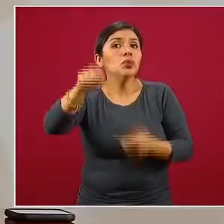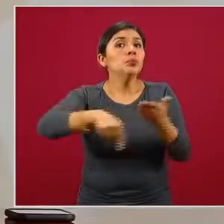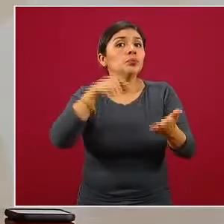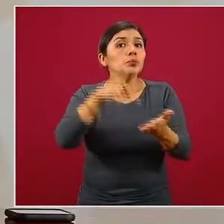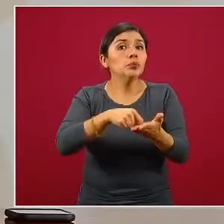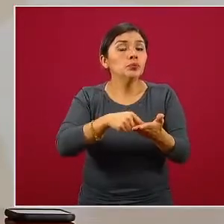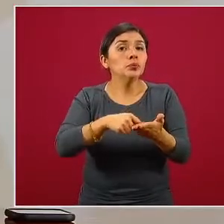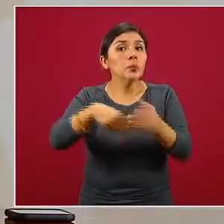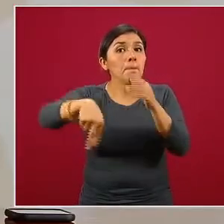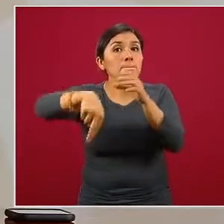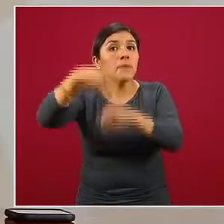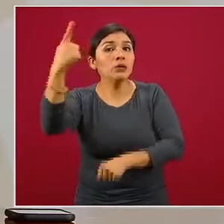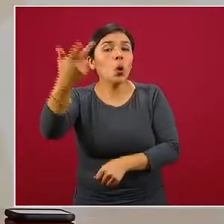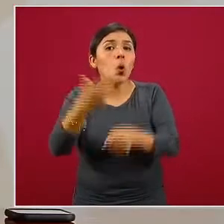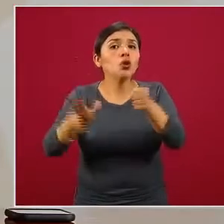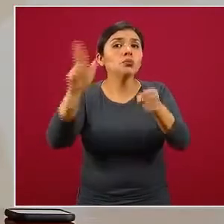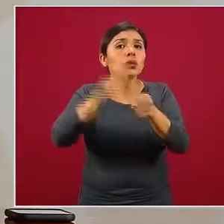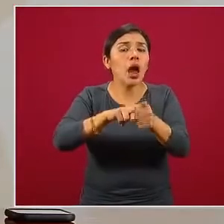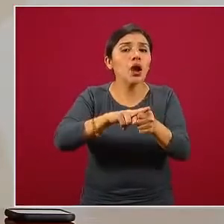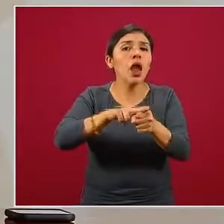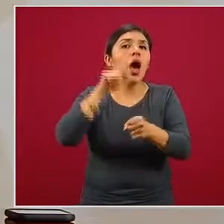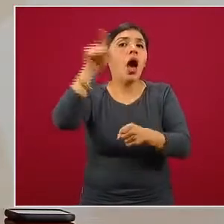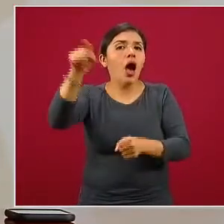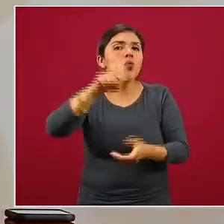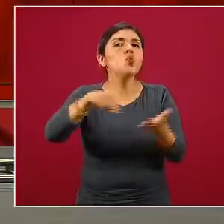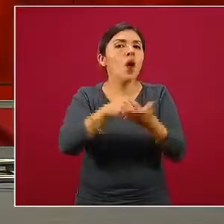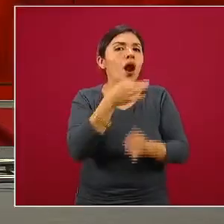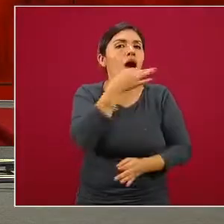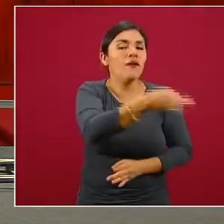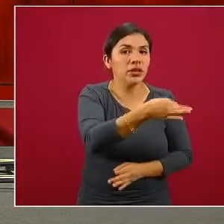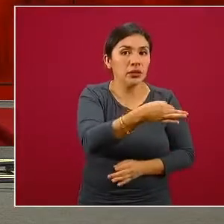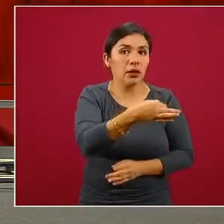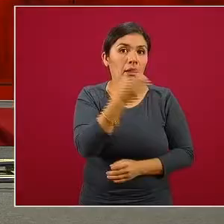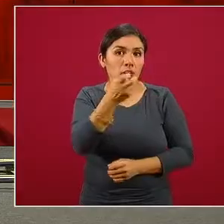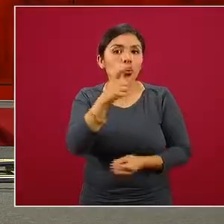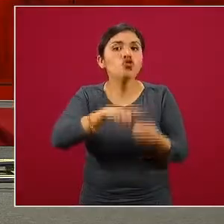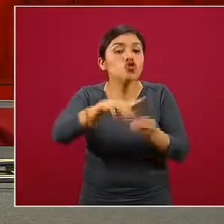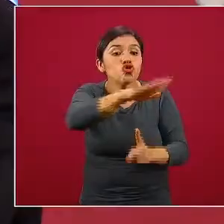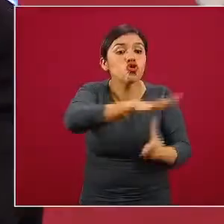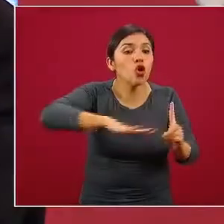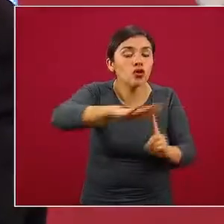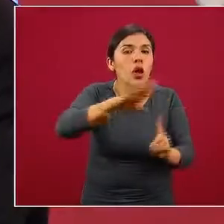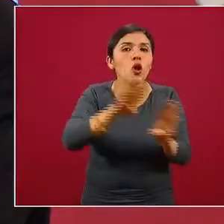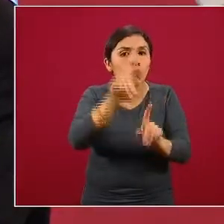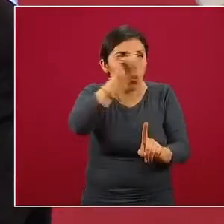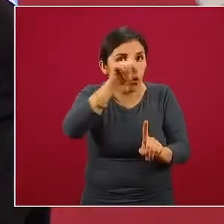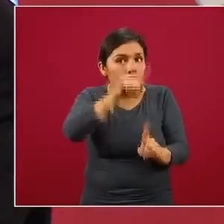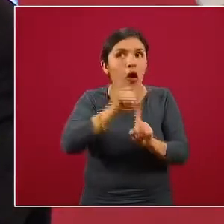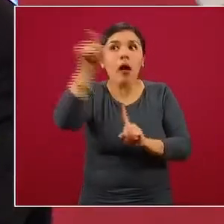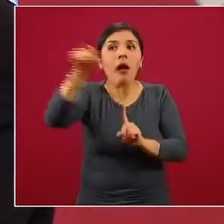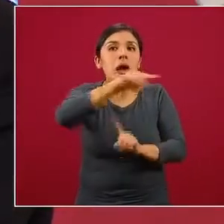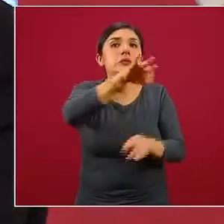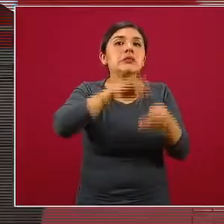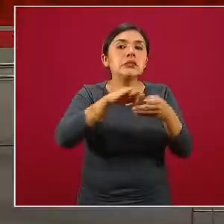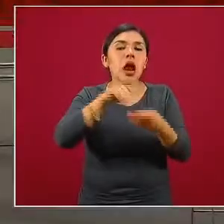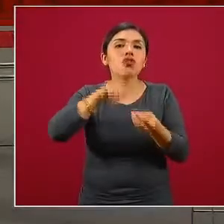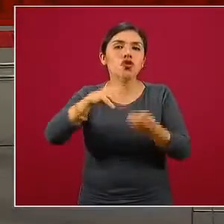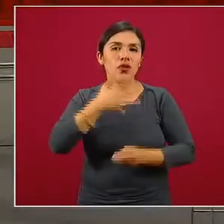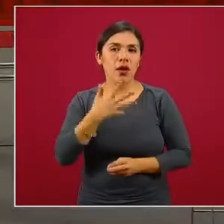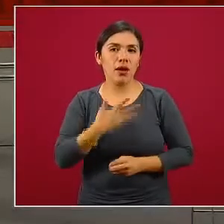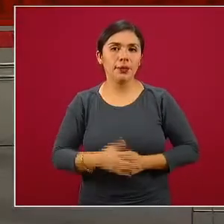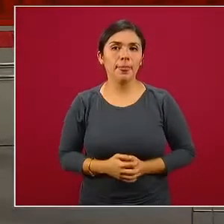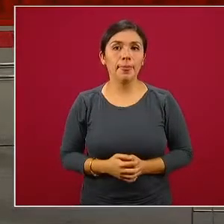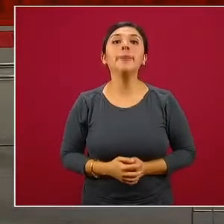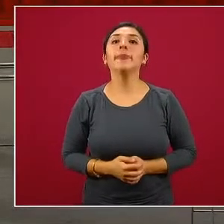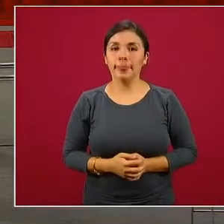acceso a hospitalización en este hospital, de acuerdo a dónde está. Es una asesoría telefónica, ¿no? Y